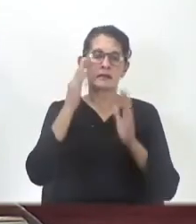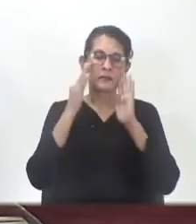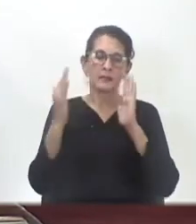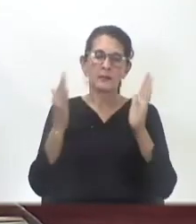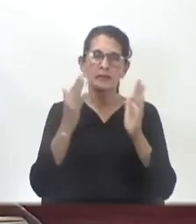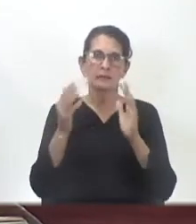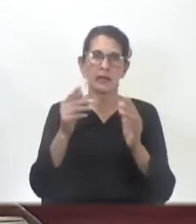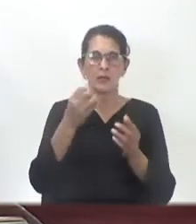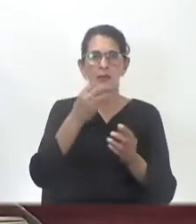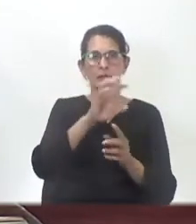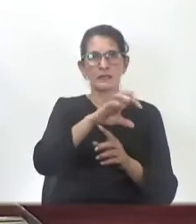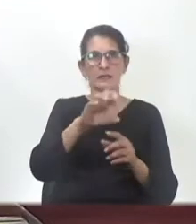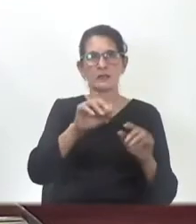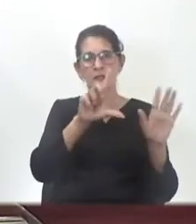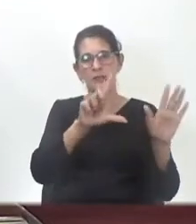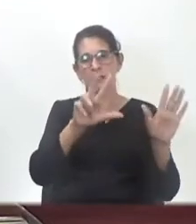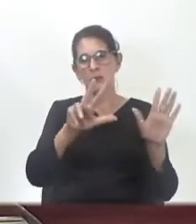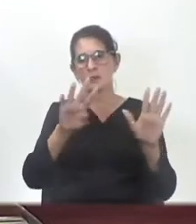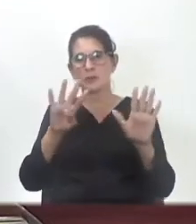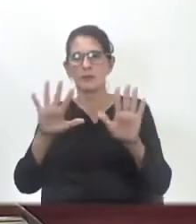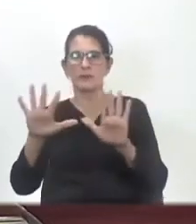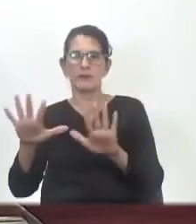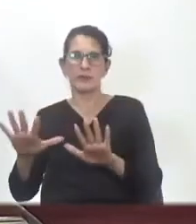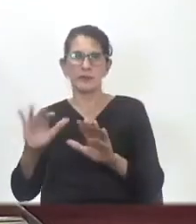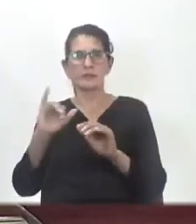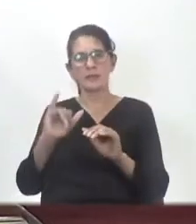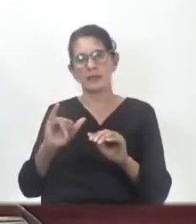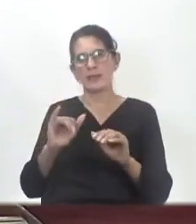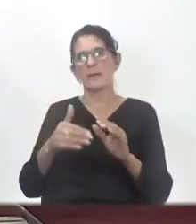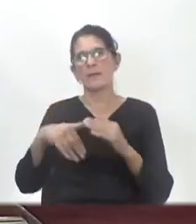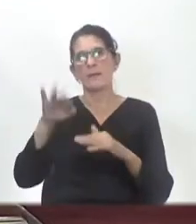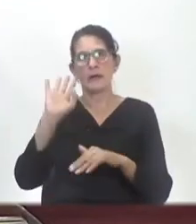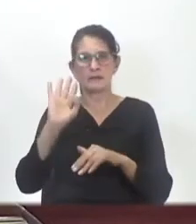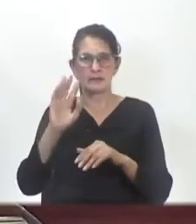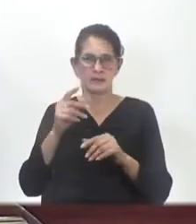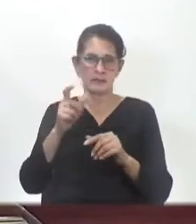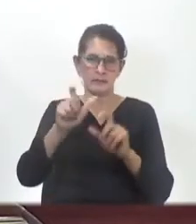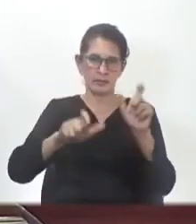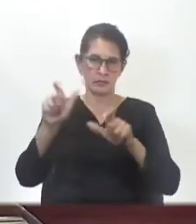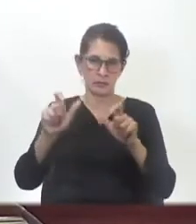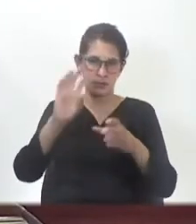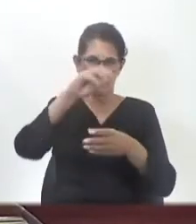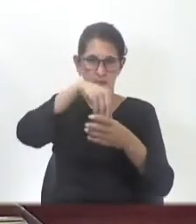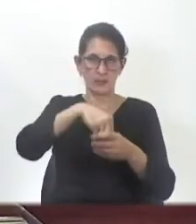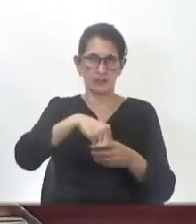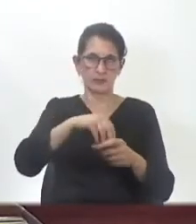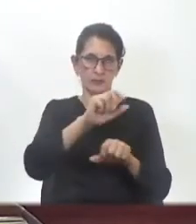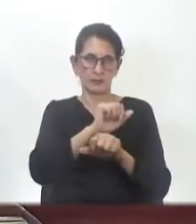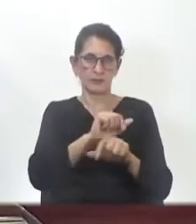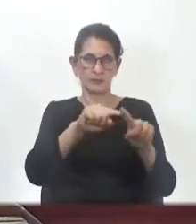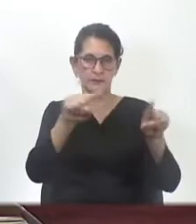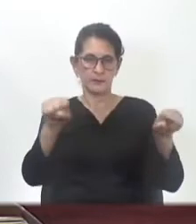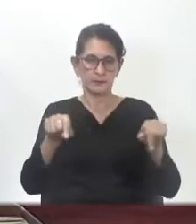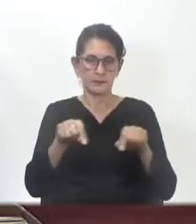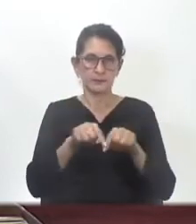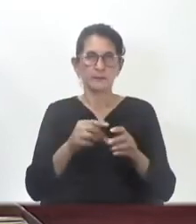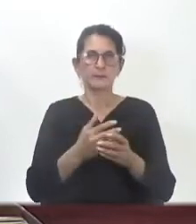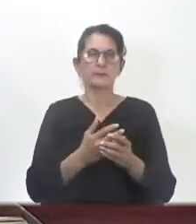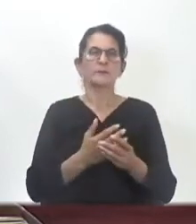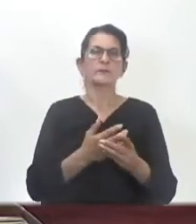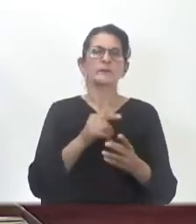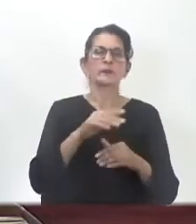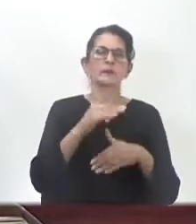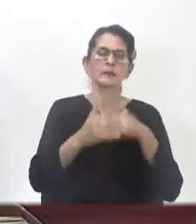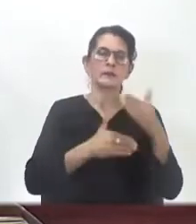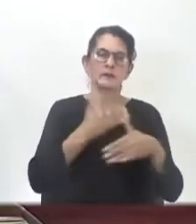celdas, con 7, 8, 9, 10 y más internos en cada una de ellas. La intervención técnica, pese a los